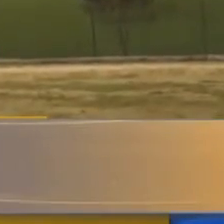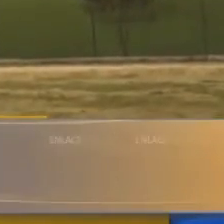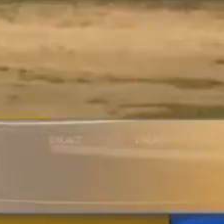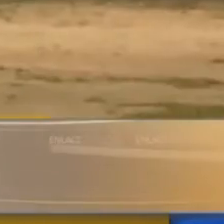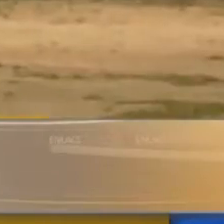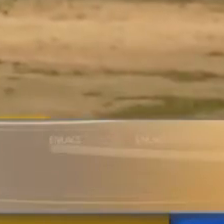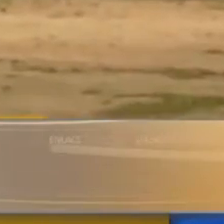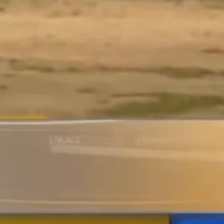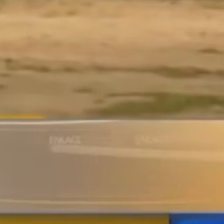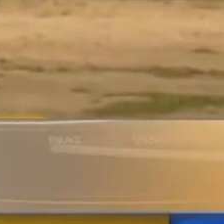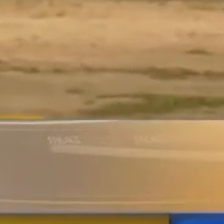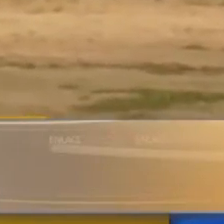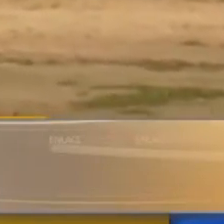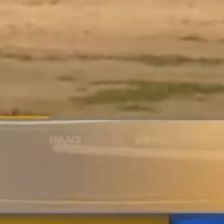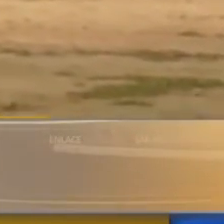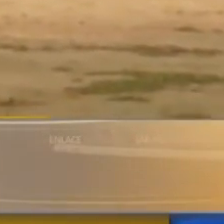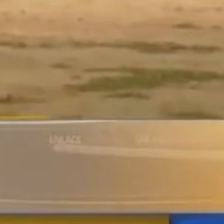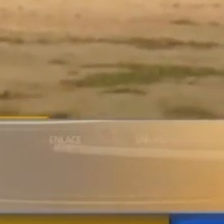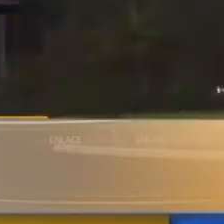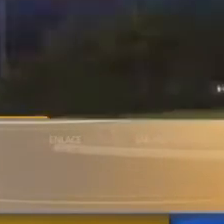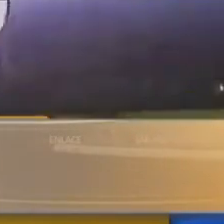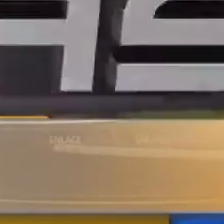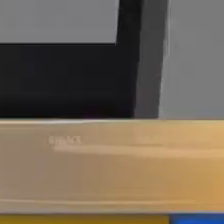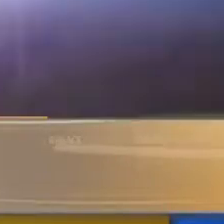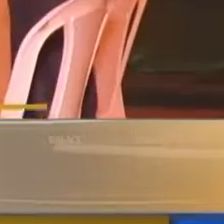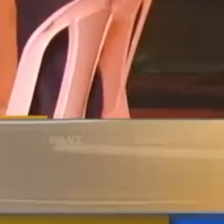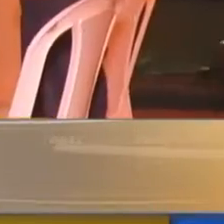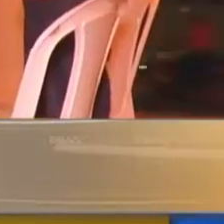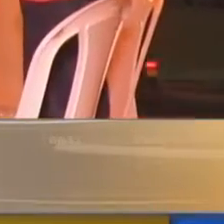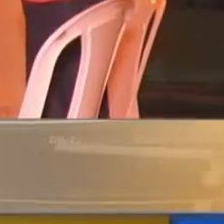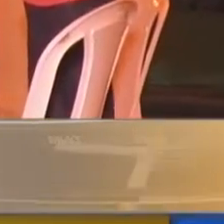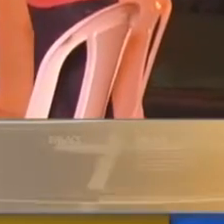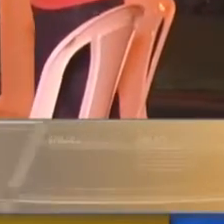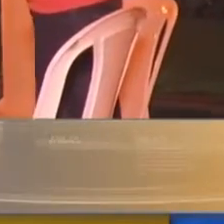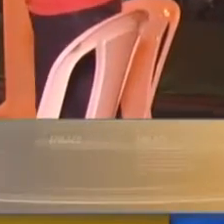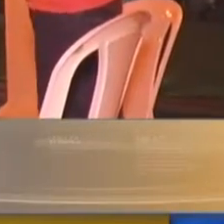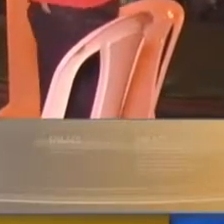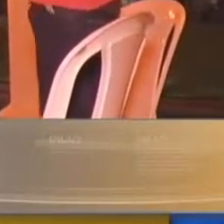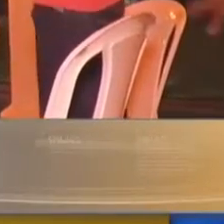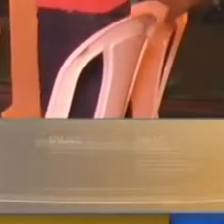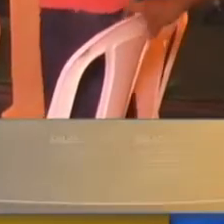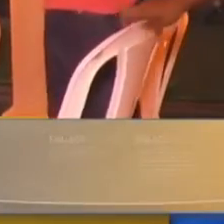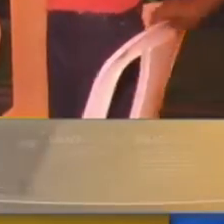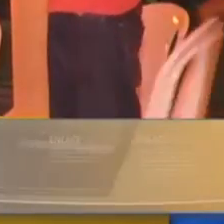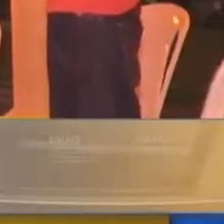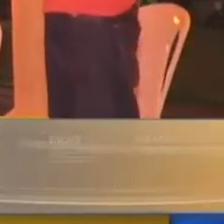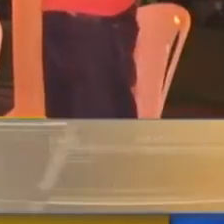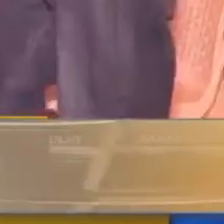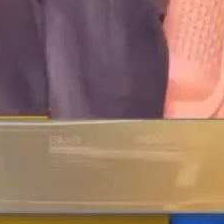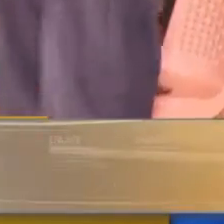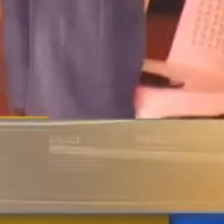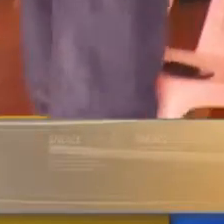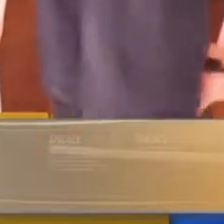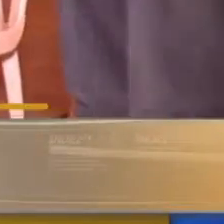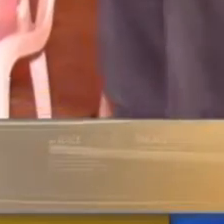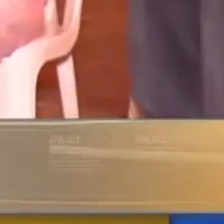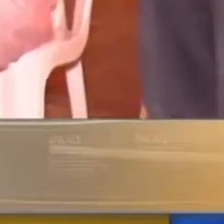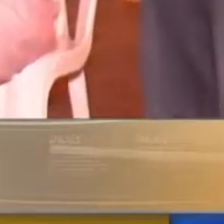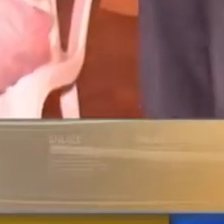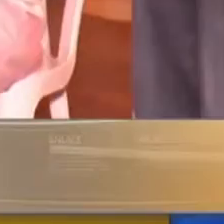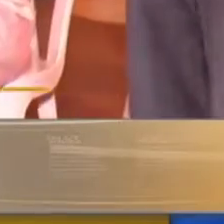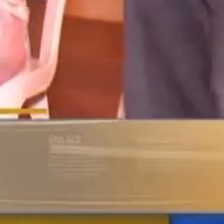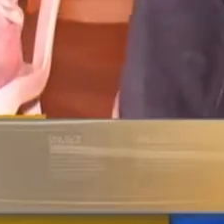es uno de los alumnos más aventajados de la Escuela de Lanzadores. Y al cierre, el grupo Yaoundé representará a Barranca Bermeja en el Festival Nacional de la